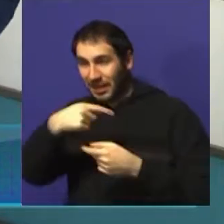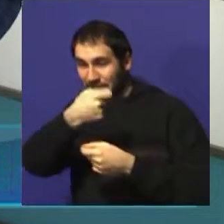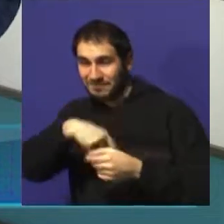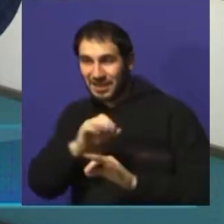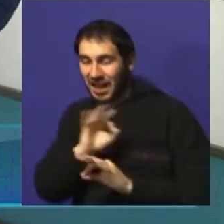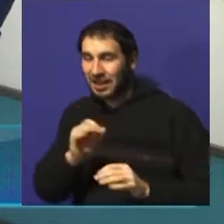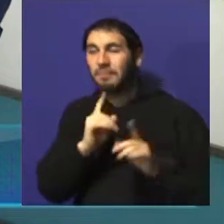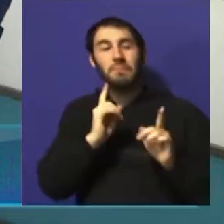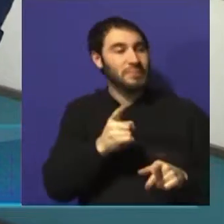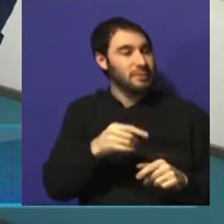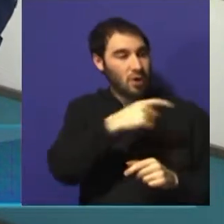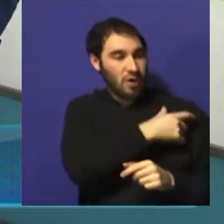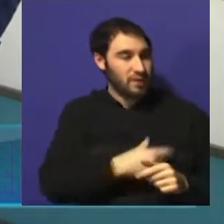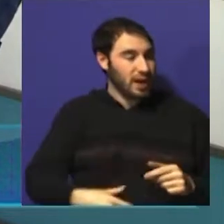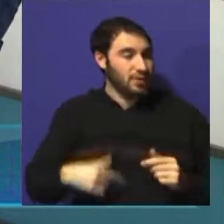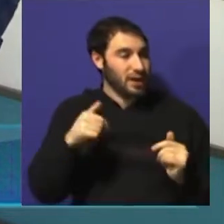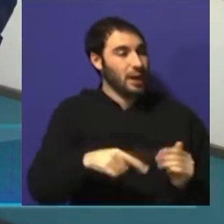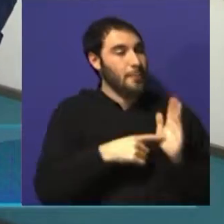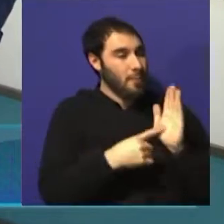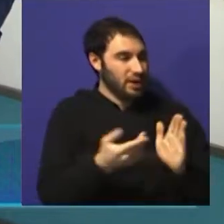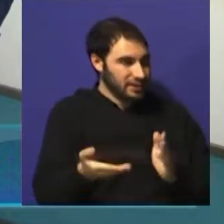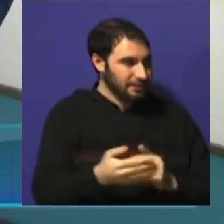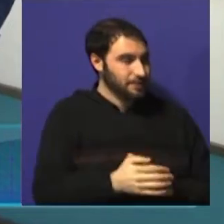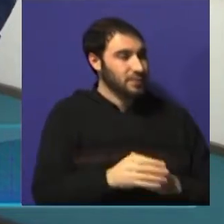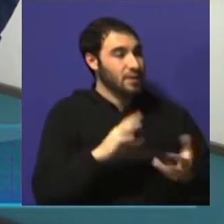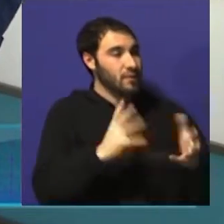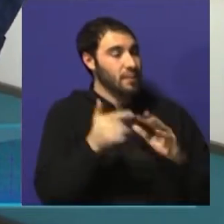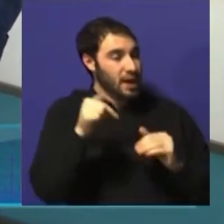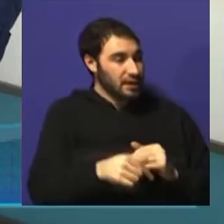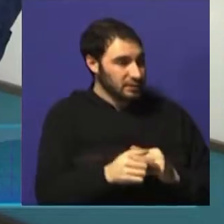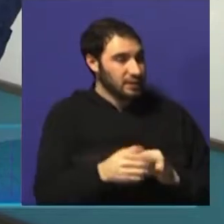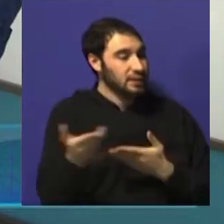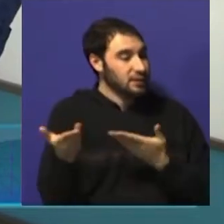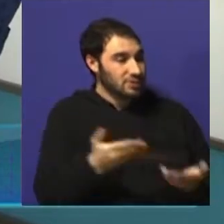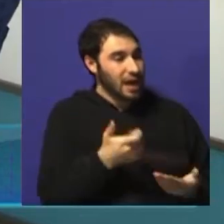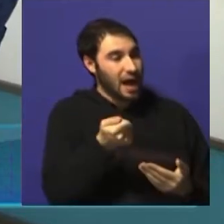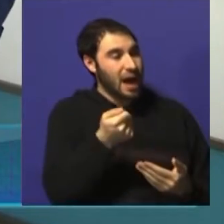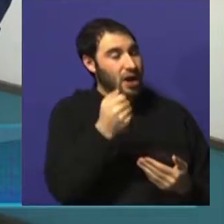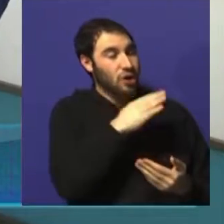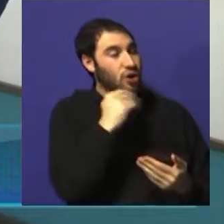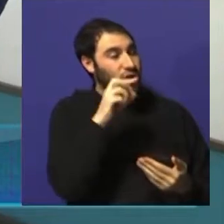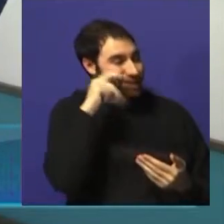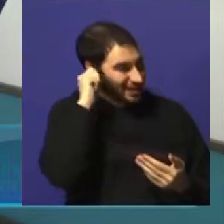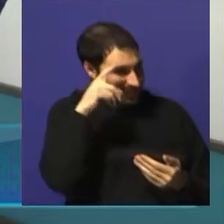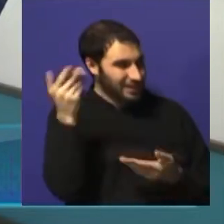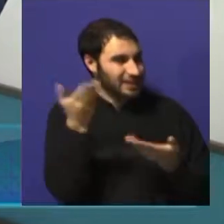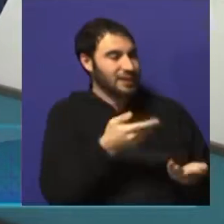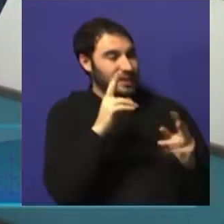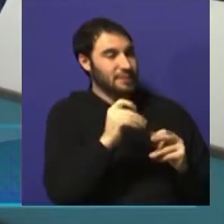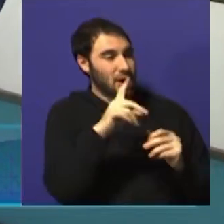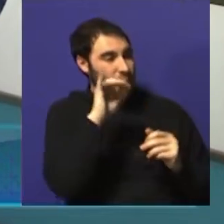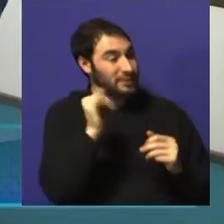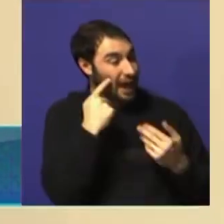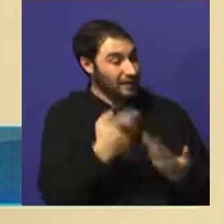Tal cual como lo decía el gobernador en la nota que compartimos. De esta manera le damos paso a la columna de Jorge Fernández Rojas del tema López.